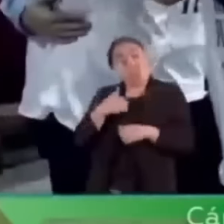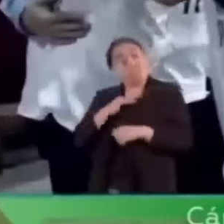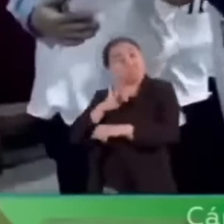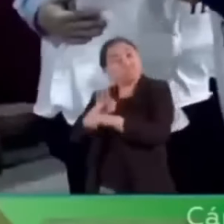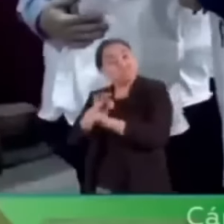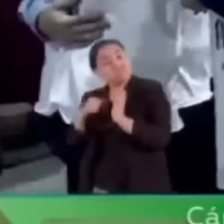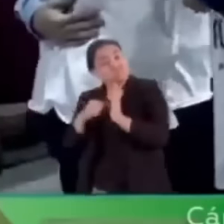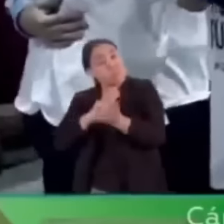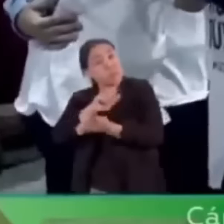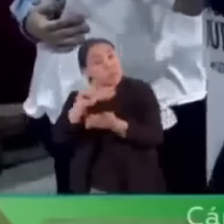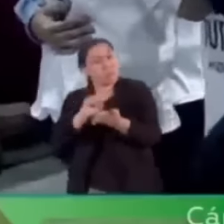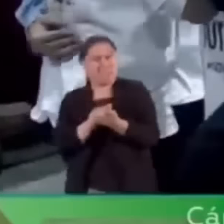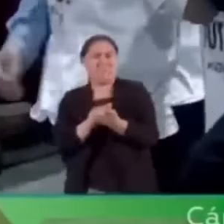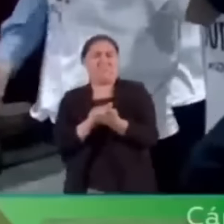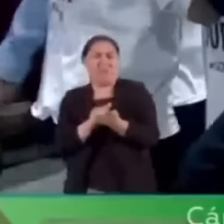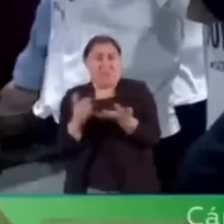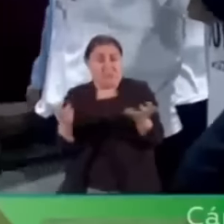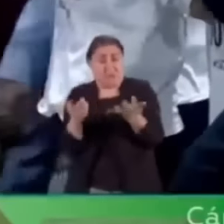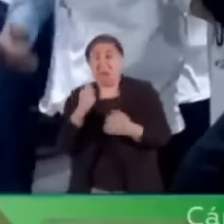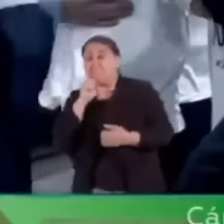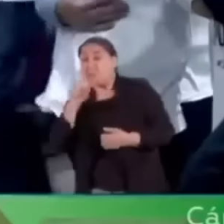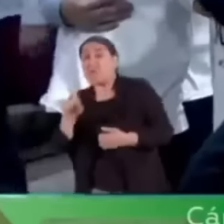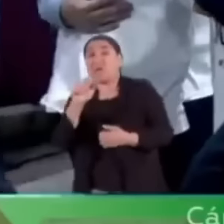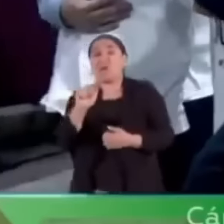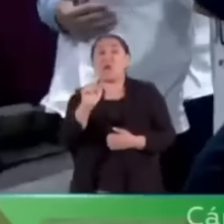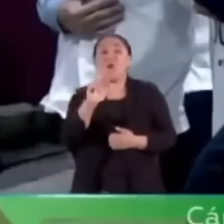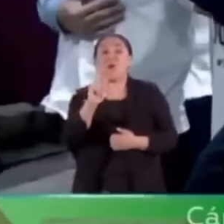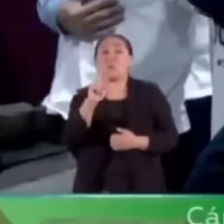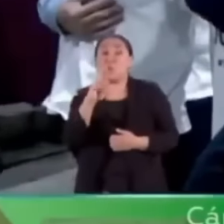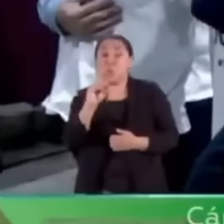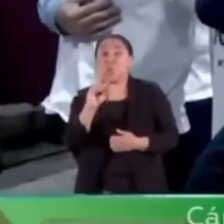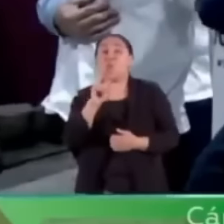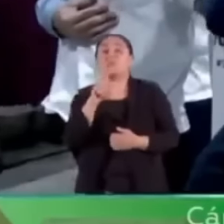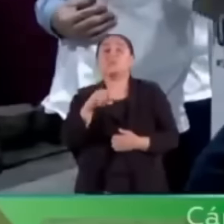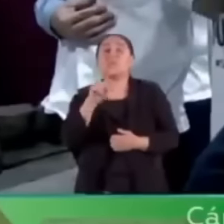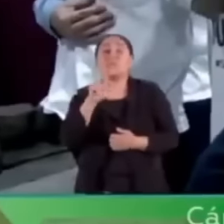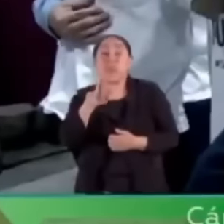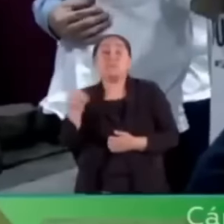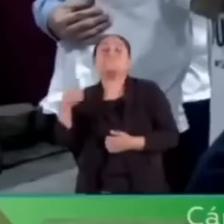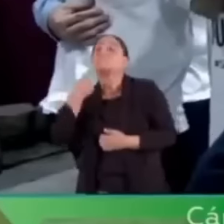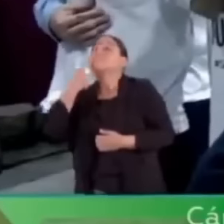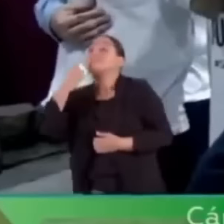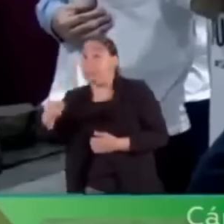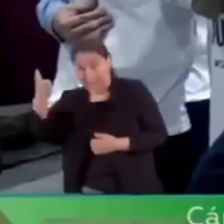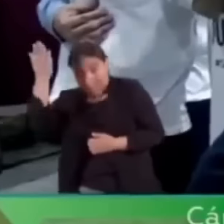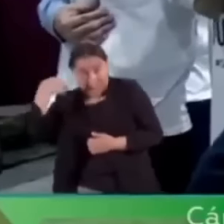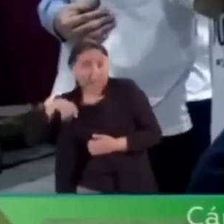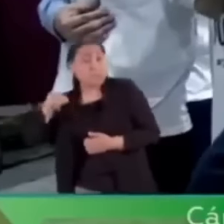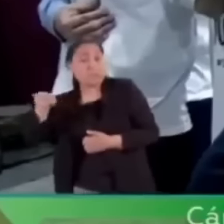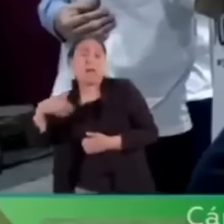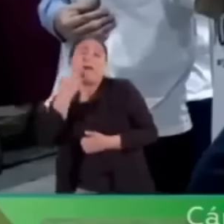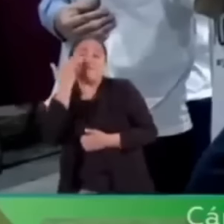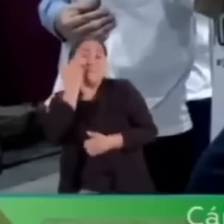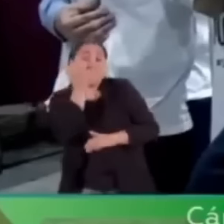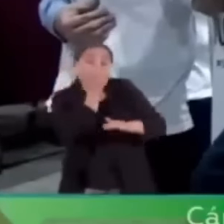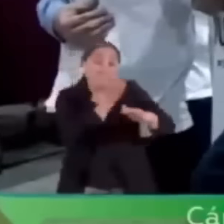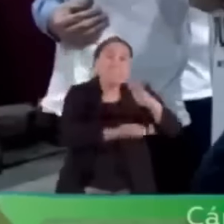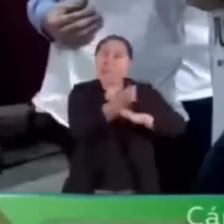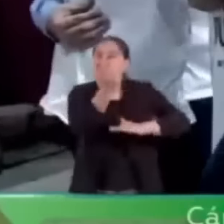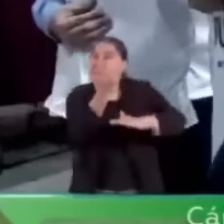impulsó Arturo Saldívar, acusado de querer sobornar y presionar